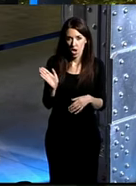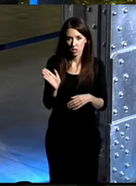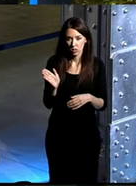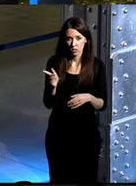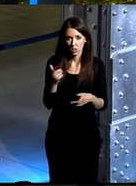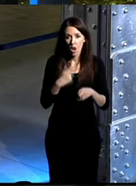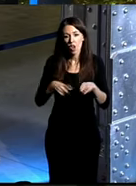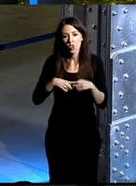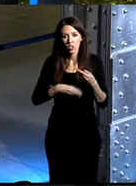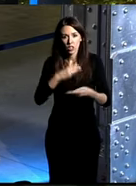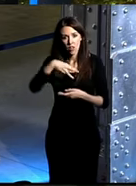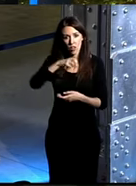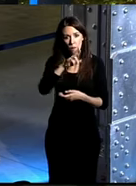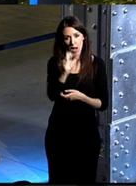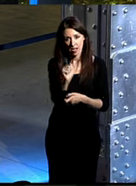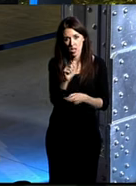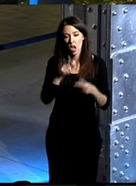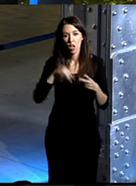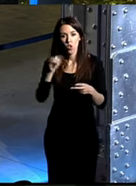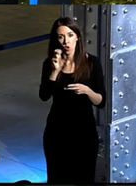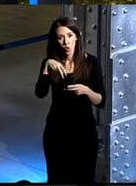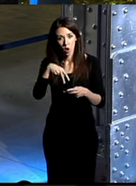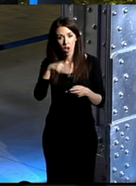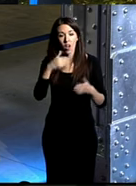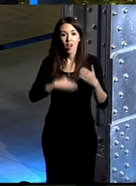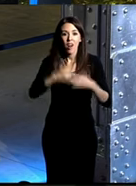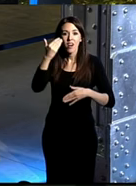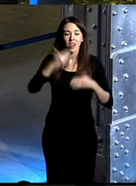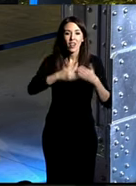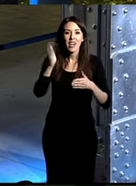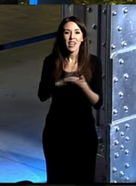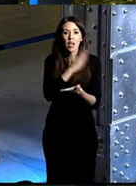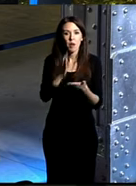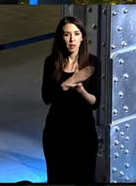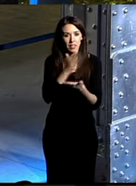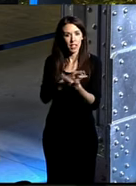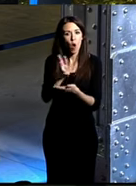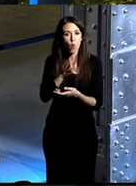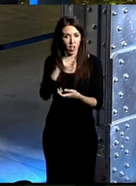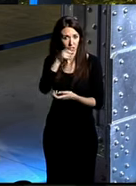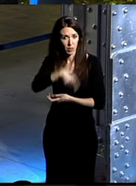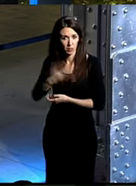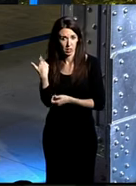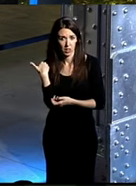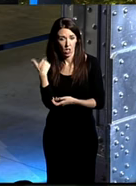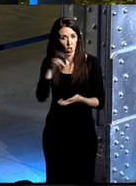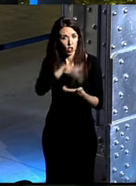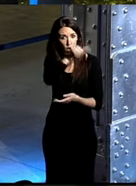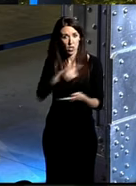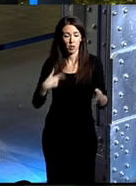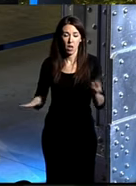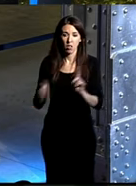dirección de las cosas que están haciendo María y Juan, ¿no? Esta es la tapa de la revista Wired del mes pasado. Me la encontré hace una